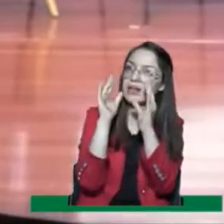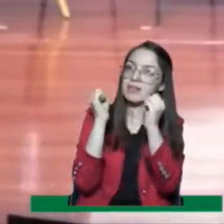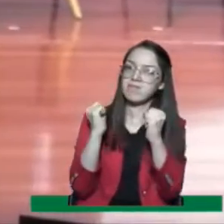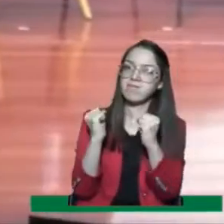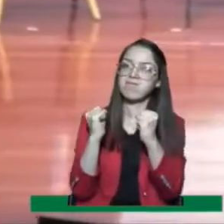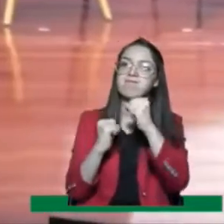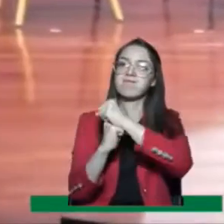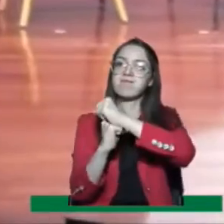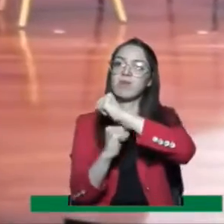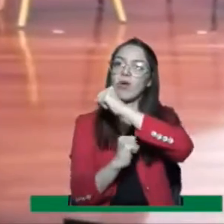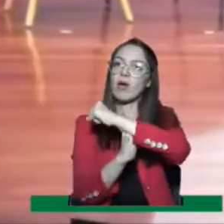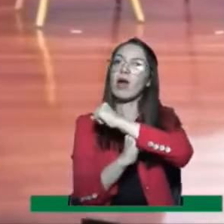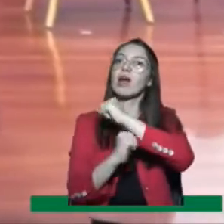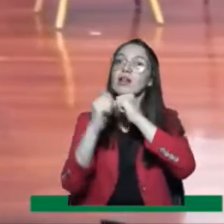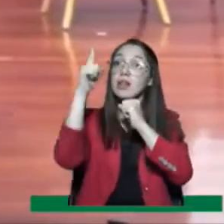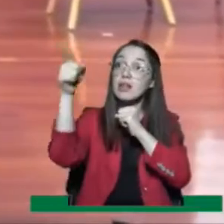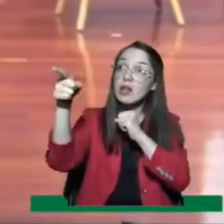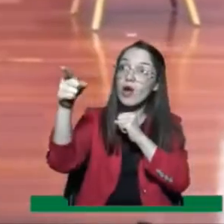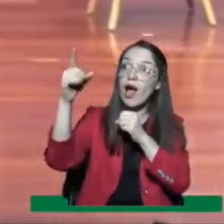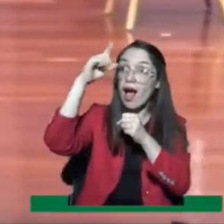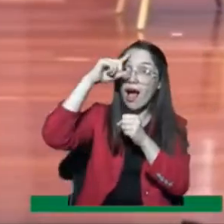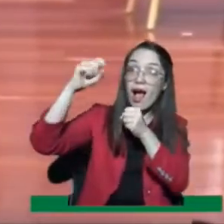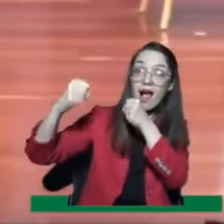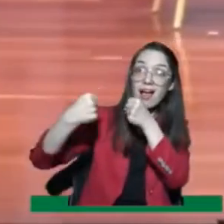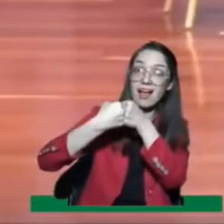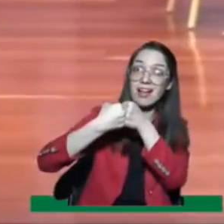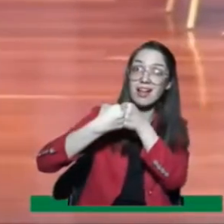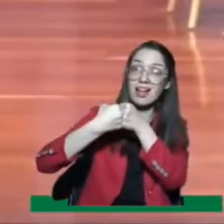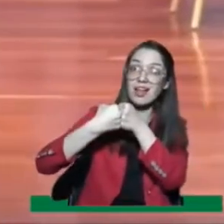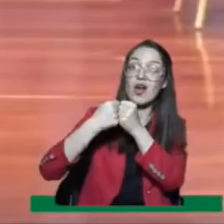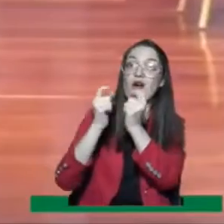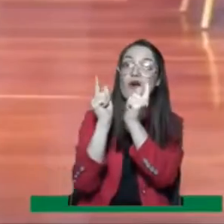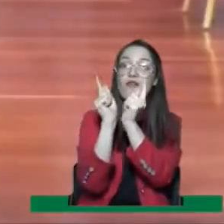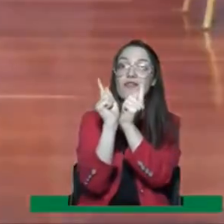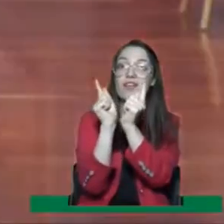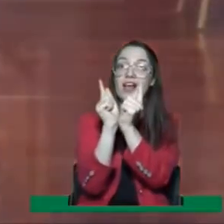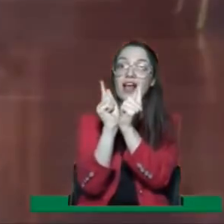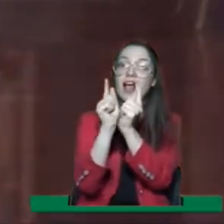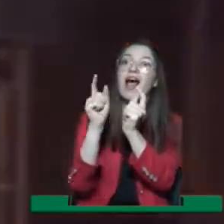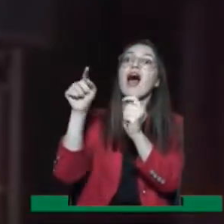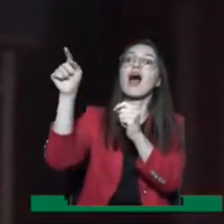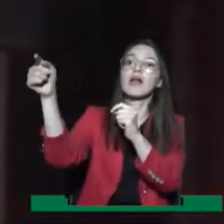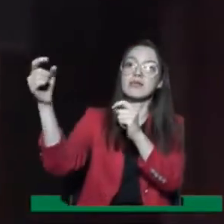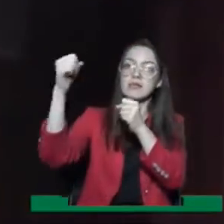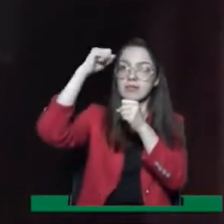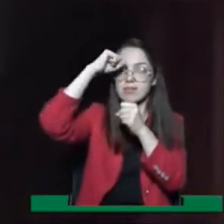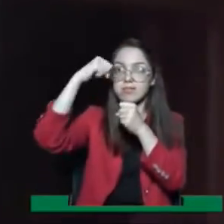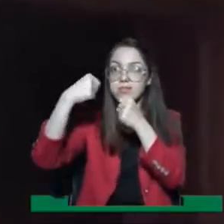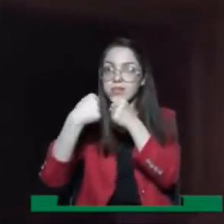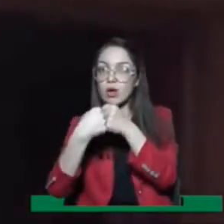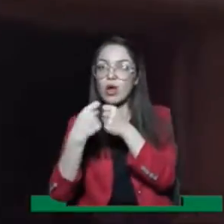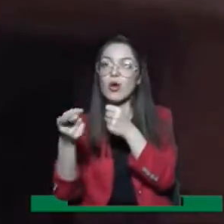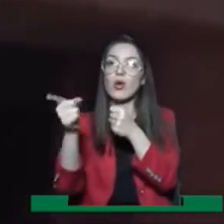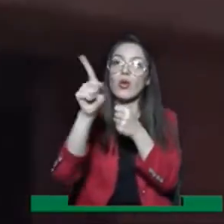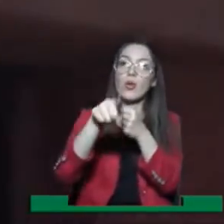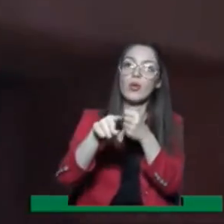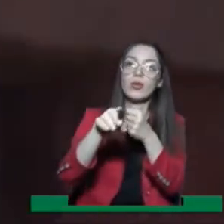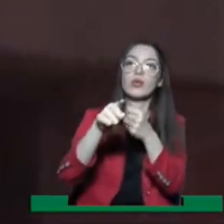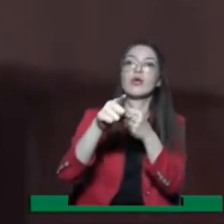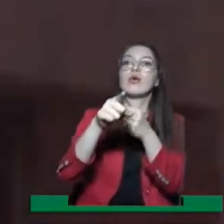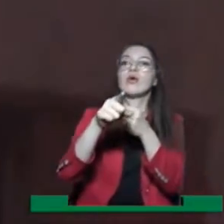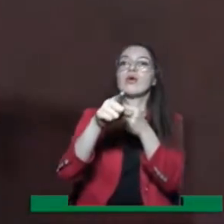este encuentro también es la alianza que ustedes ven allá con Confenalco Antioquia, la Caja de Compensación Familiar, con el Buró de Convenciones que